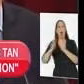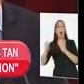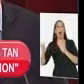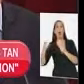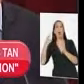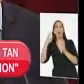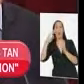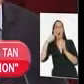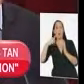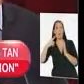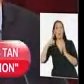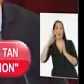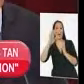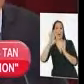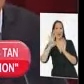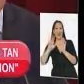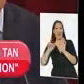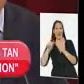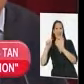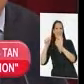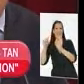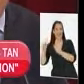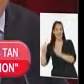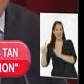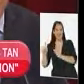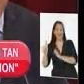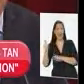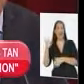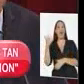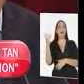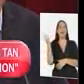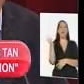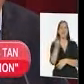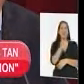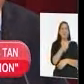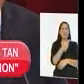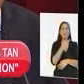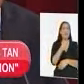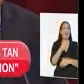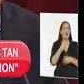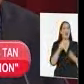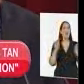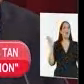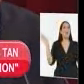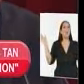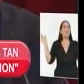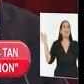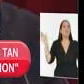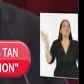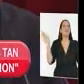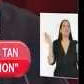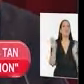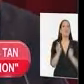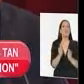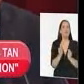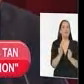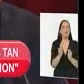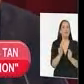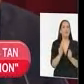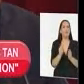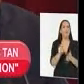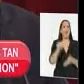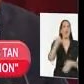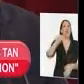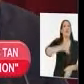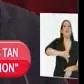este gobierno, ¿no? Hay una cuestión que yo le he criticado durante todo el año pasado, cada vez que tuve oportunidad de hablar en la